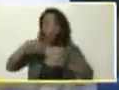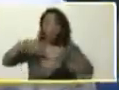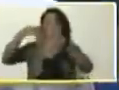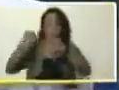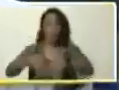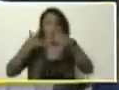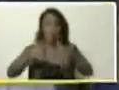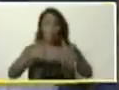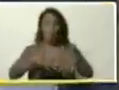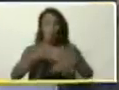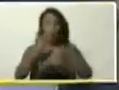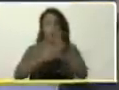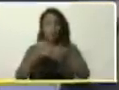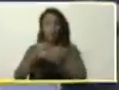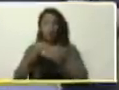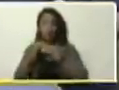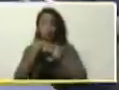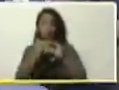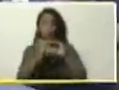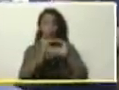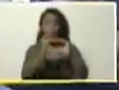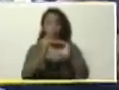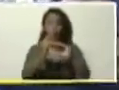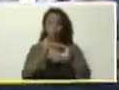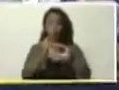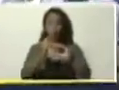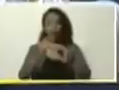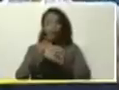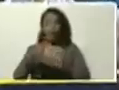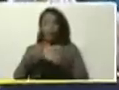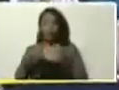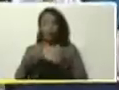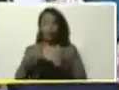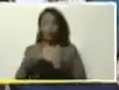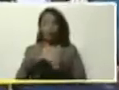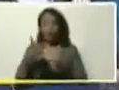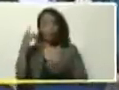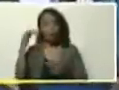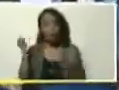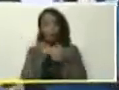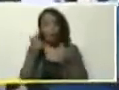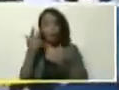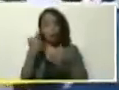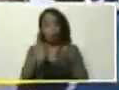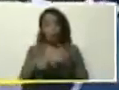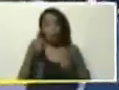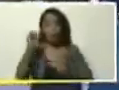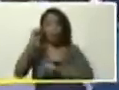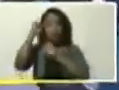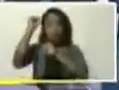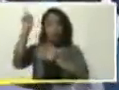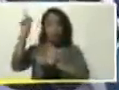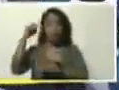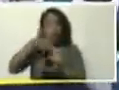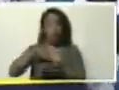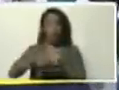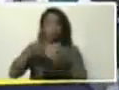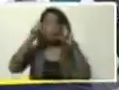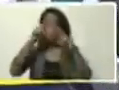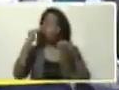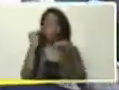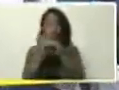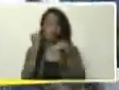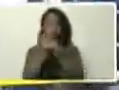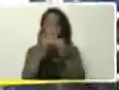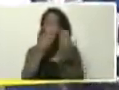ejército que cruzó los llanos, que cruzó los Andes, que venció en Carabobo, la foto sería exactamente